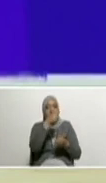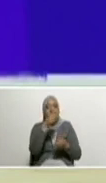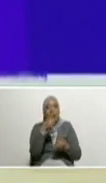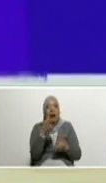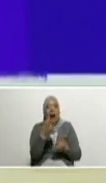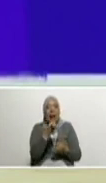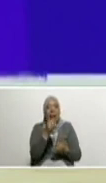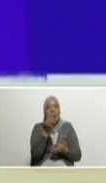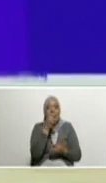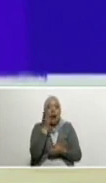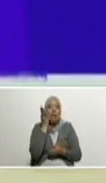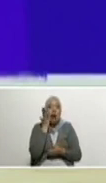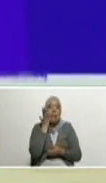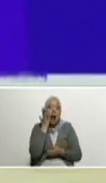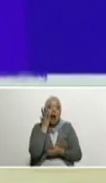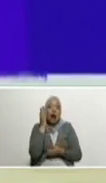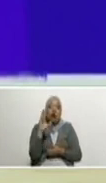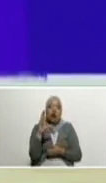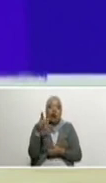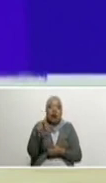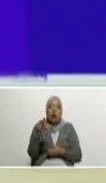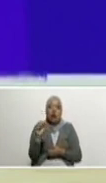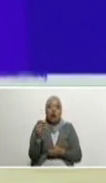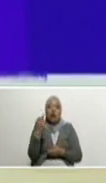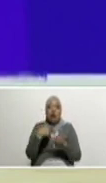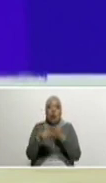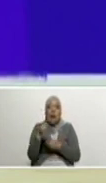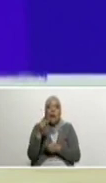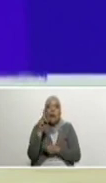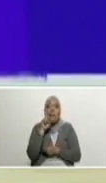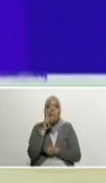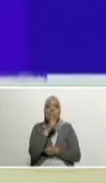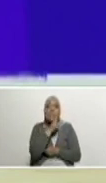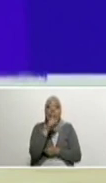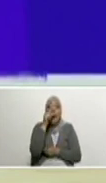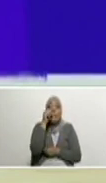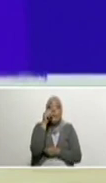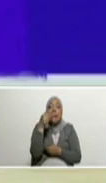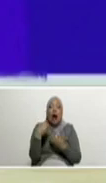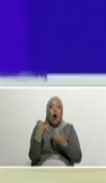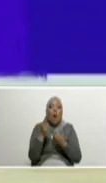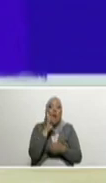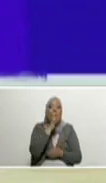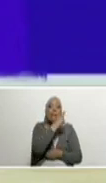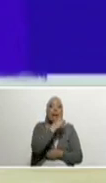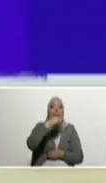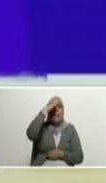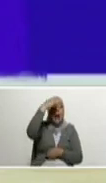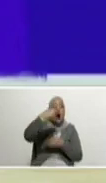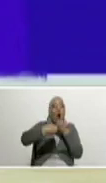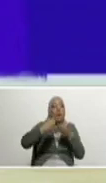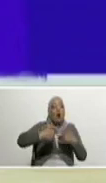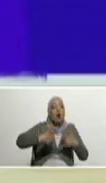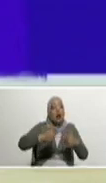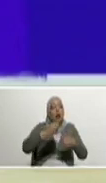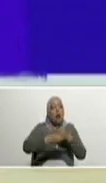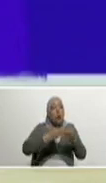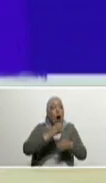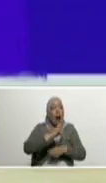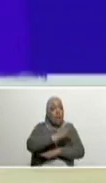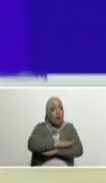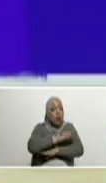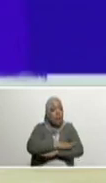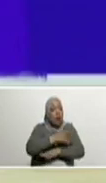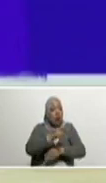lactancia, del fortalecimiento de la relación maternidad-paternidad. Igualmente, en materia de salud, está un